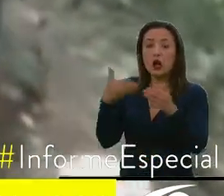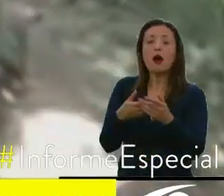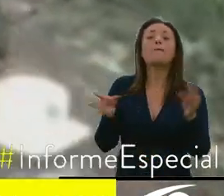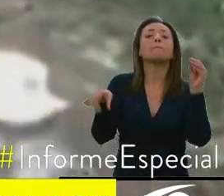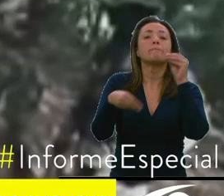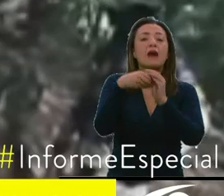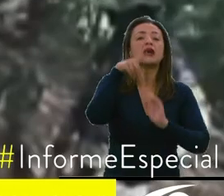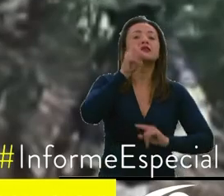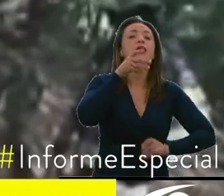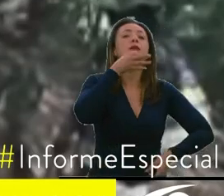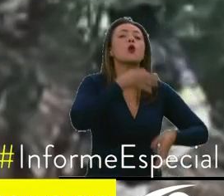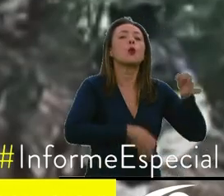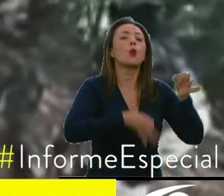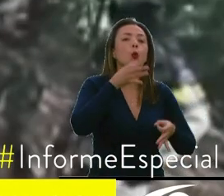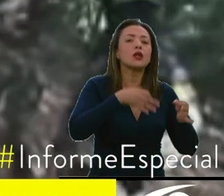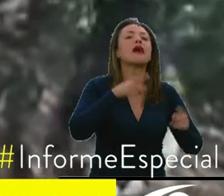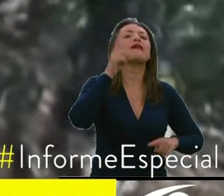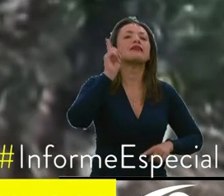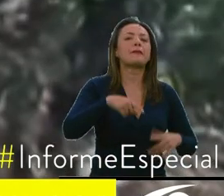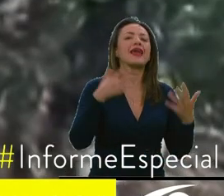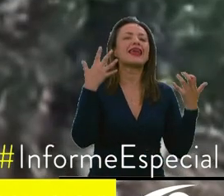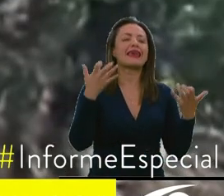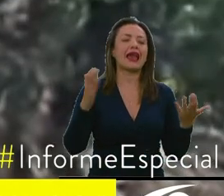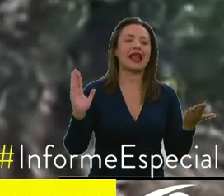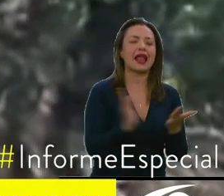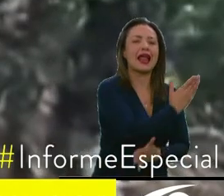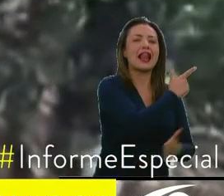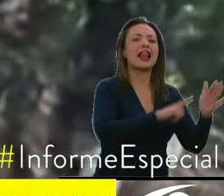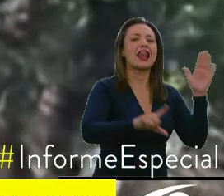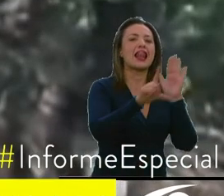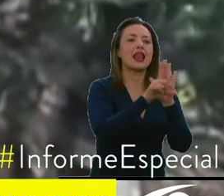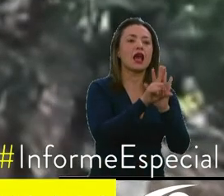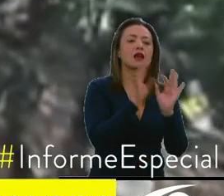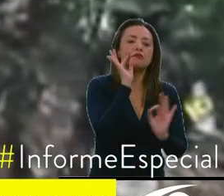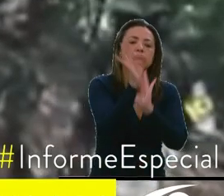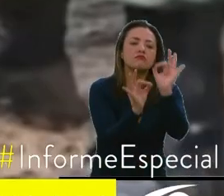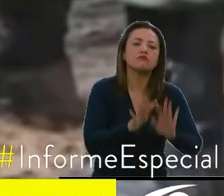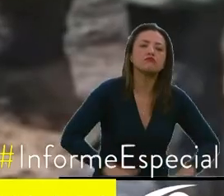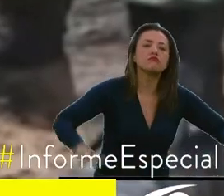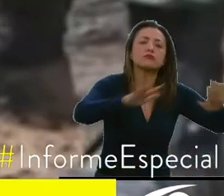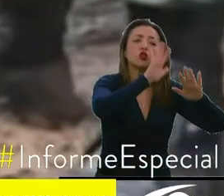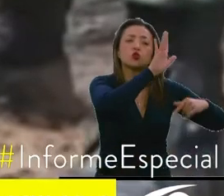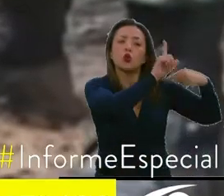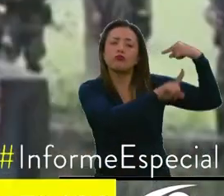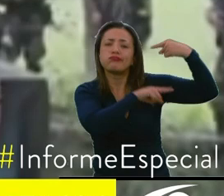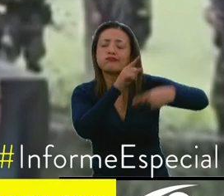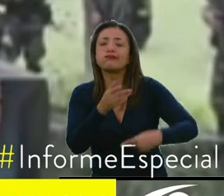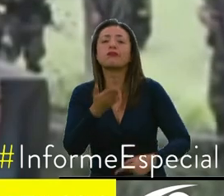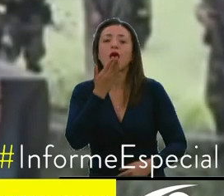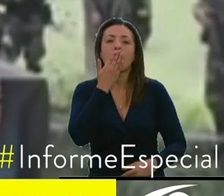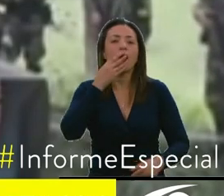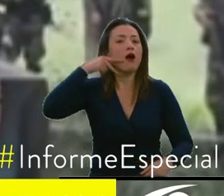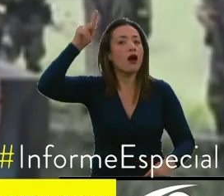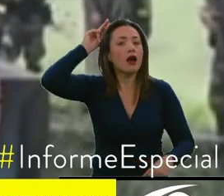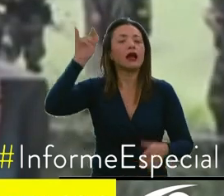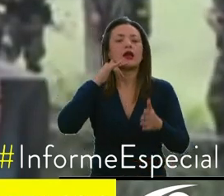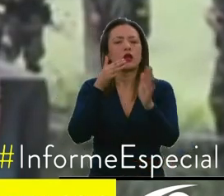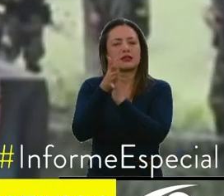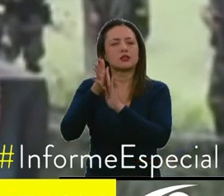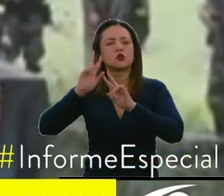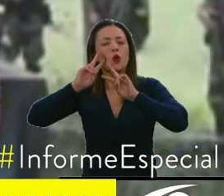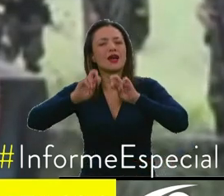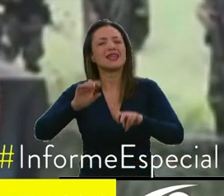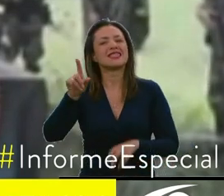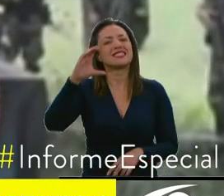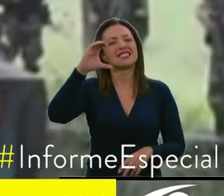jurídico también hay embates para tumbar una ley que protege a estos territorios ancestrales, cuenta la investigadora del CINEP. Es